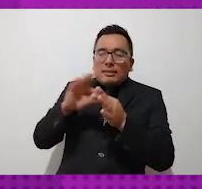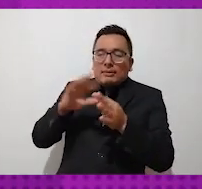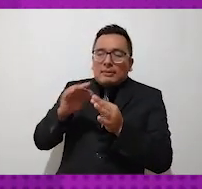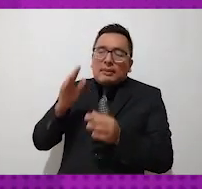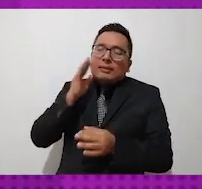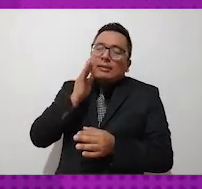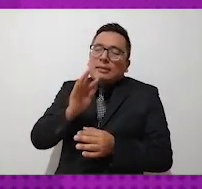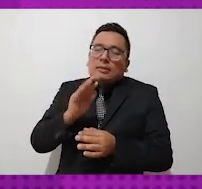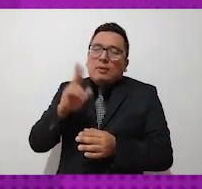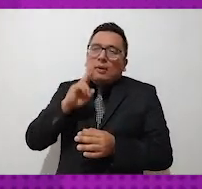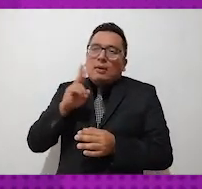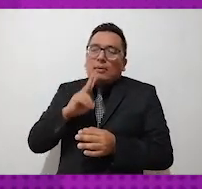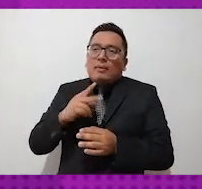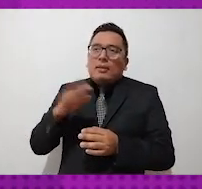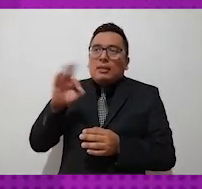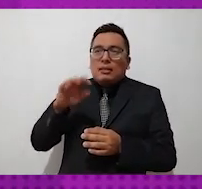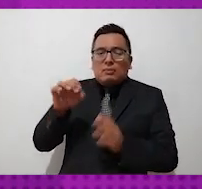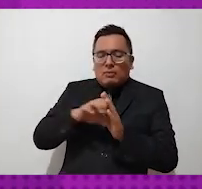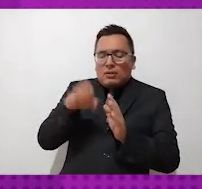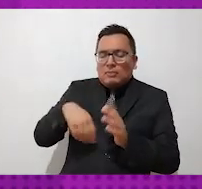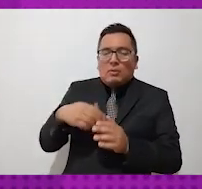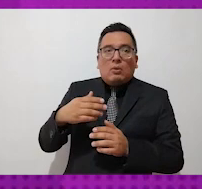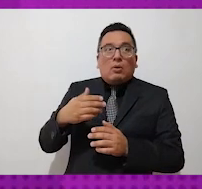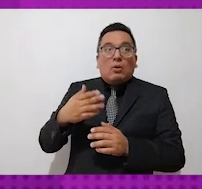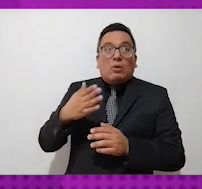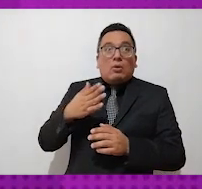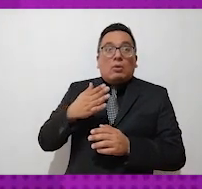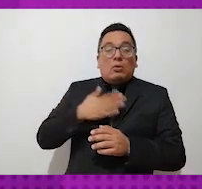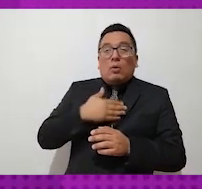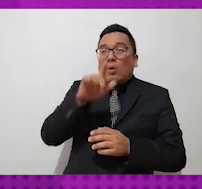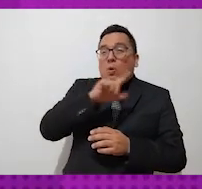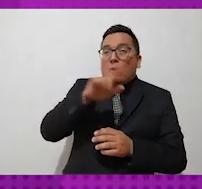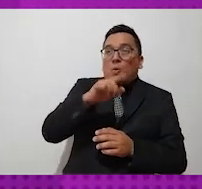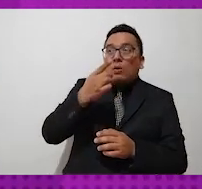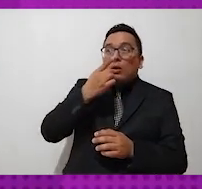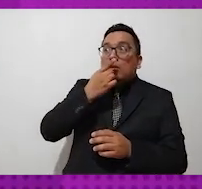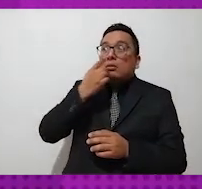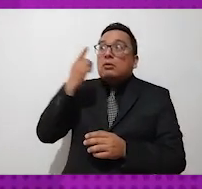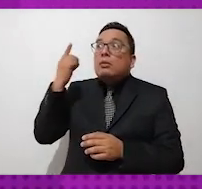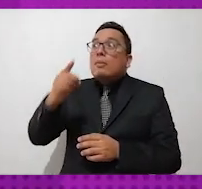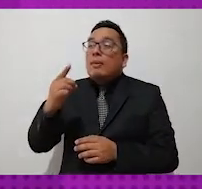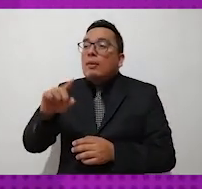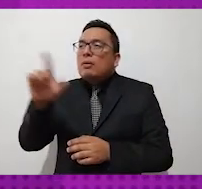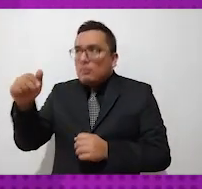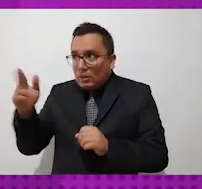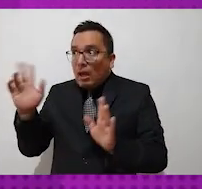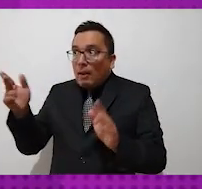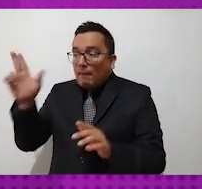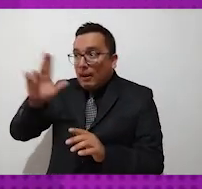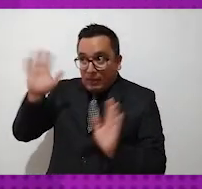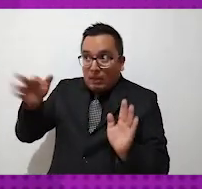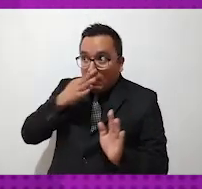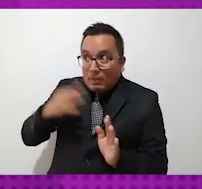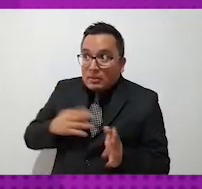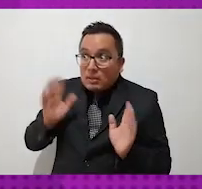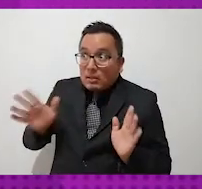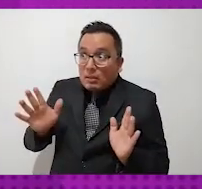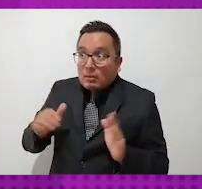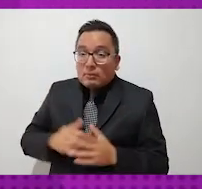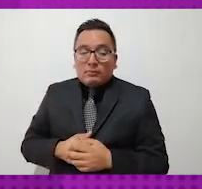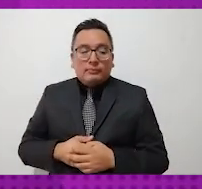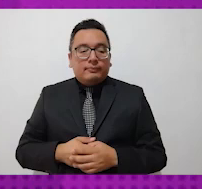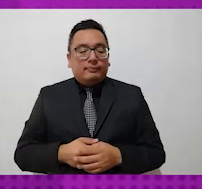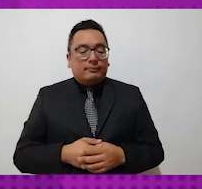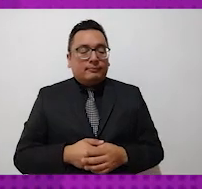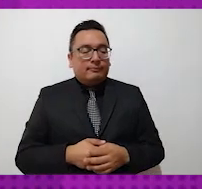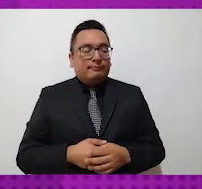que opera una denuncia? Es decir, yo no denuncio un lunes y para el martes ya tengo la respuesta. No, Me claro que no. imagino que hay un